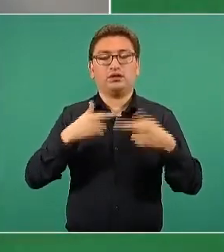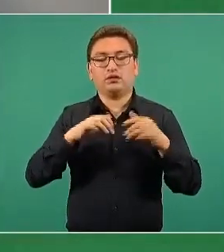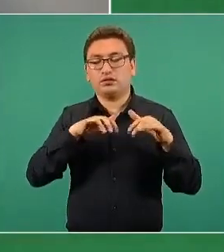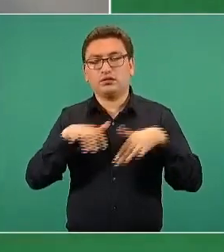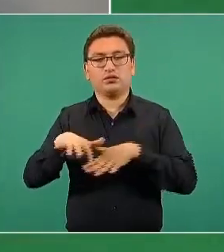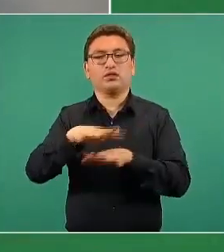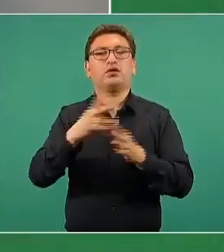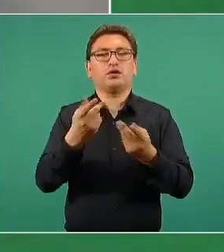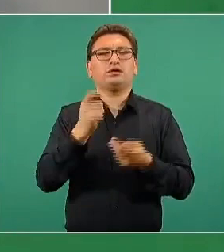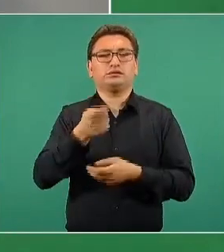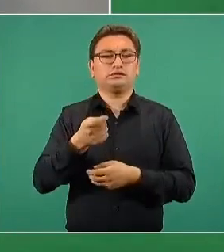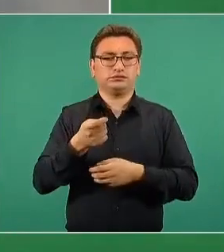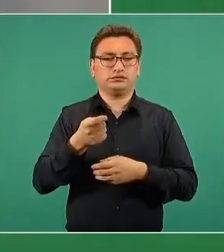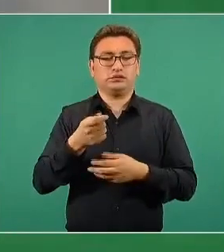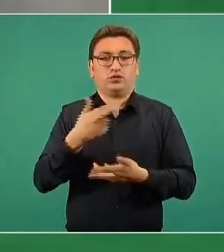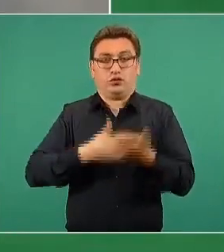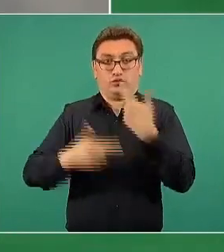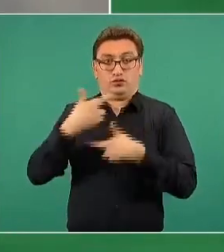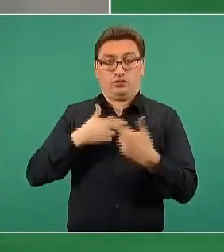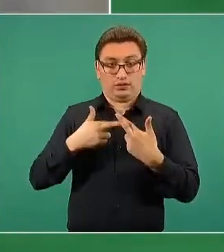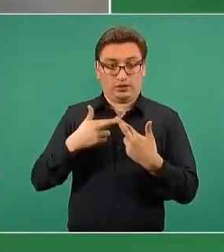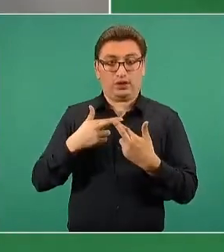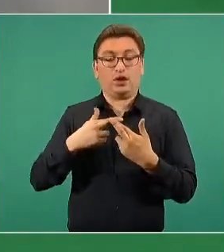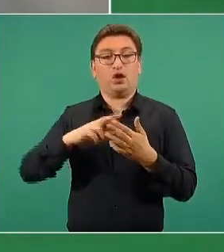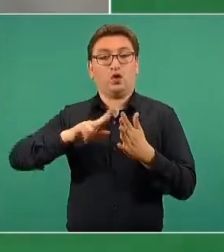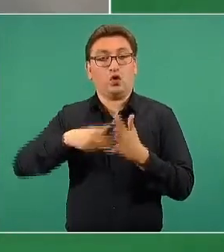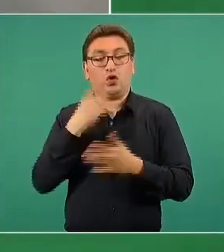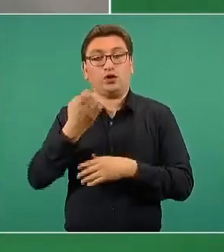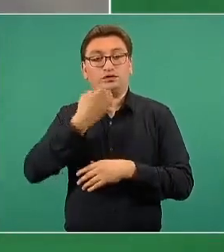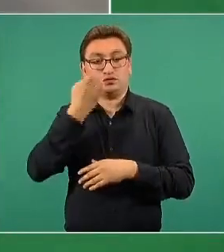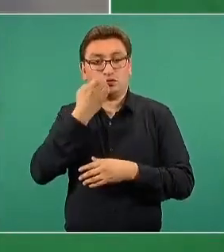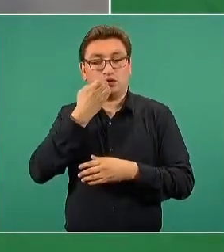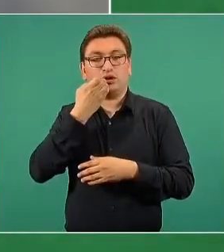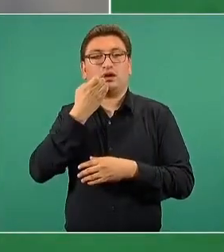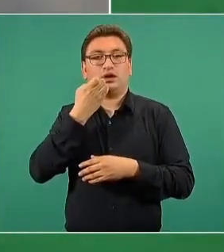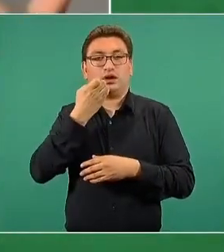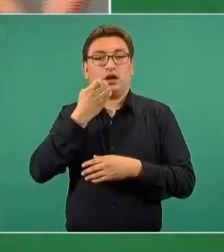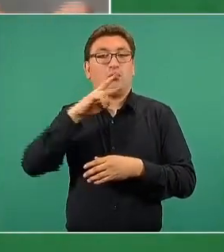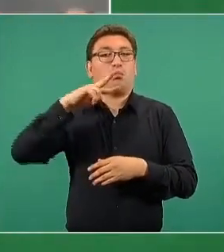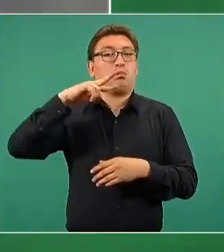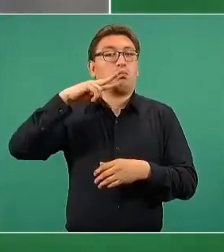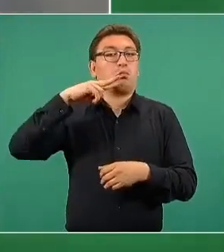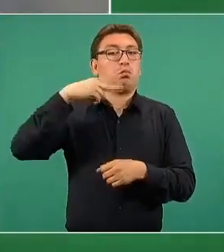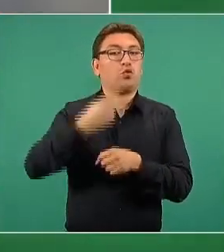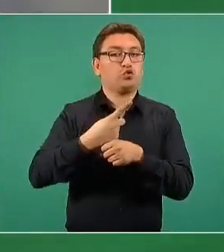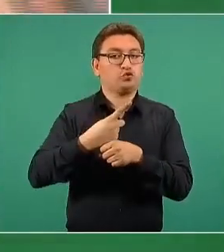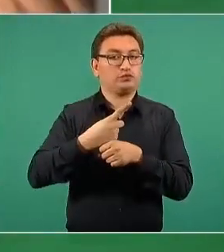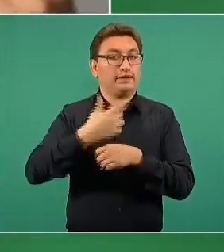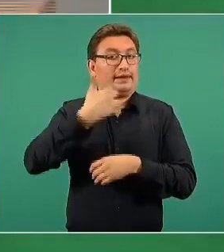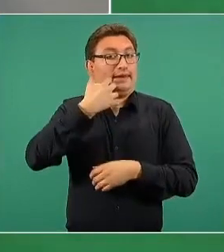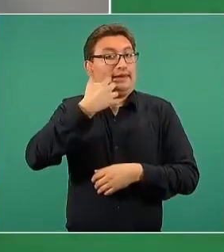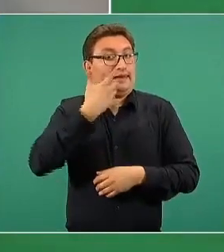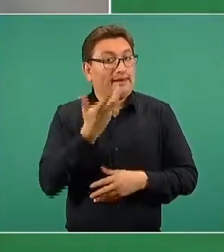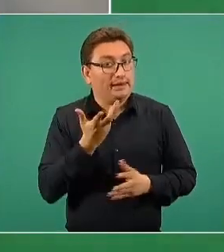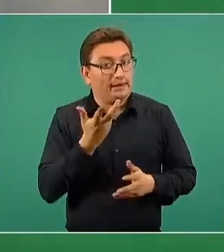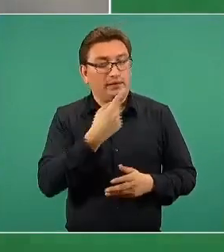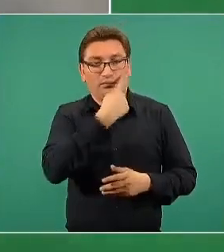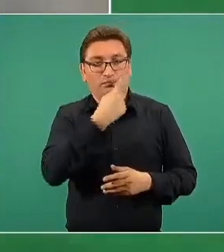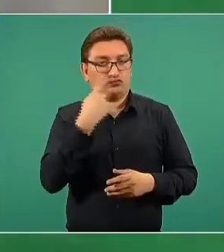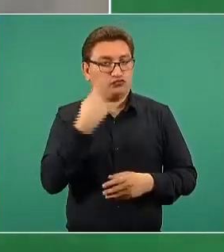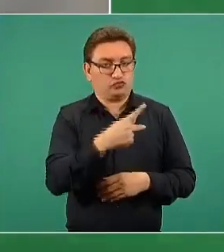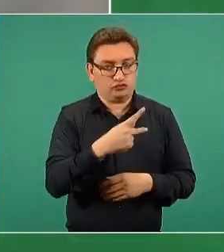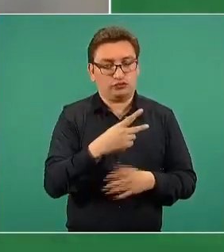significa? Que el regreso a las clases también es voluntario, por lo que se tiene que continuar